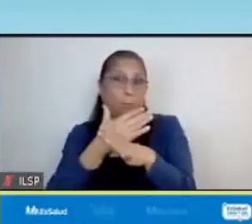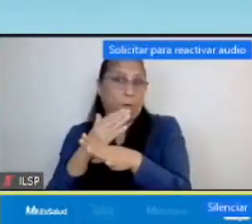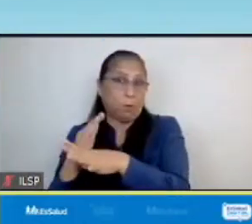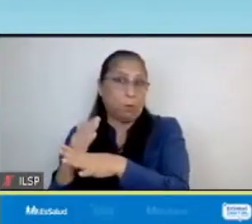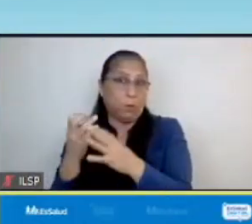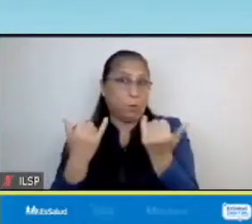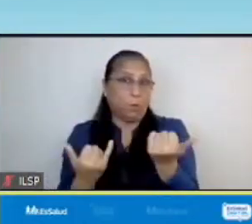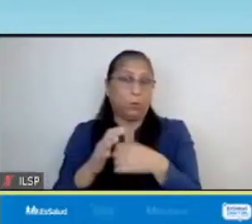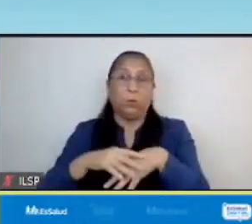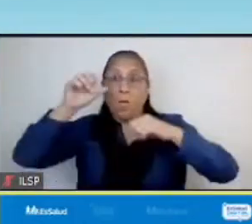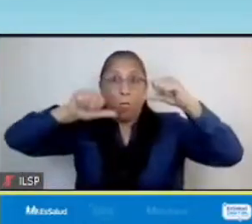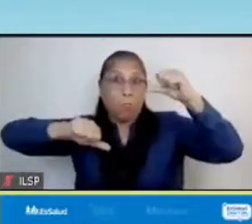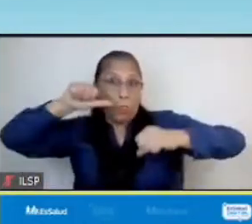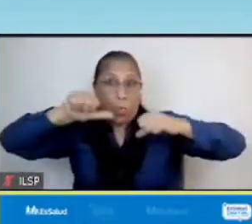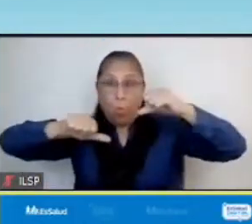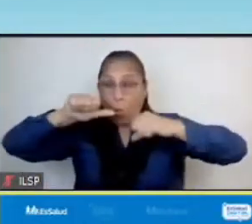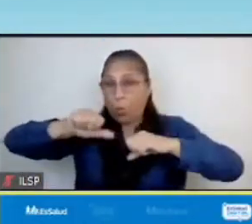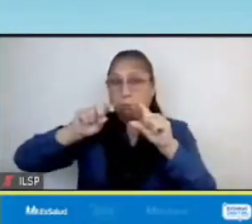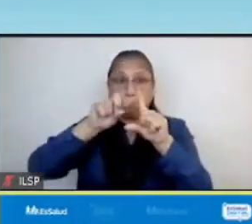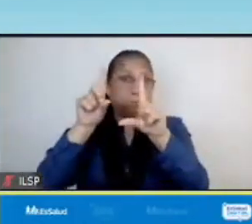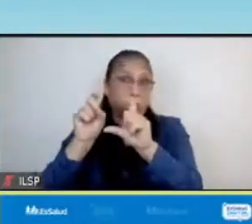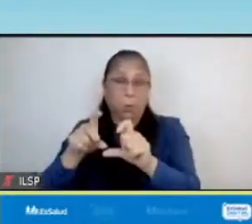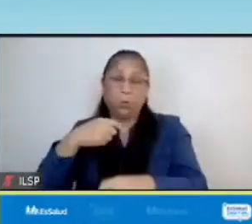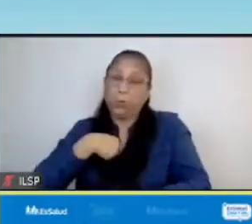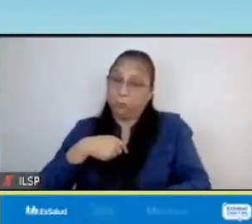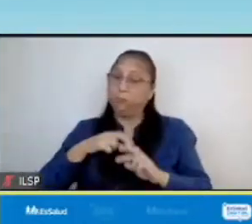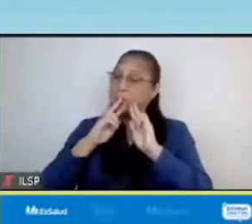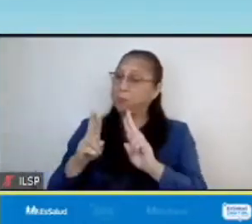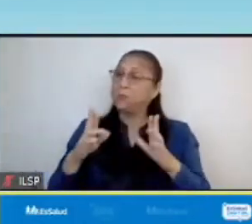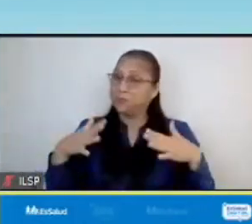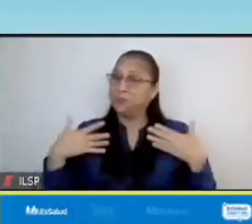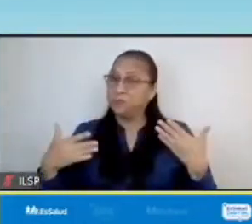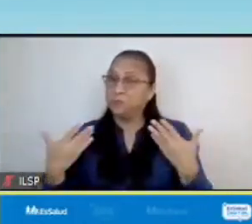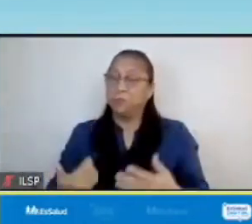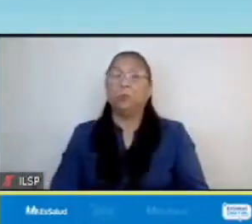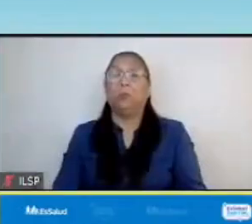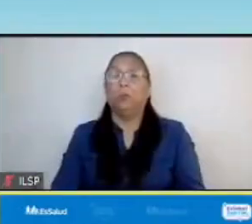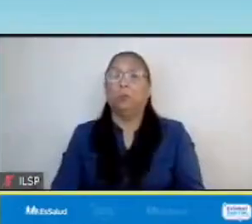hay dudas o preguntas, feliz de responderlas.